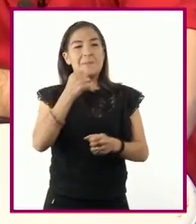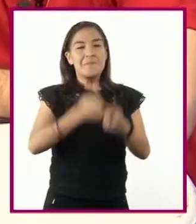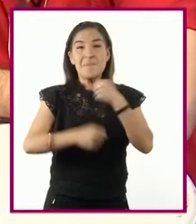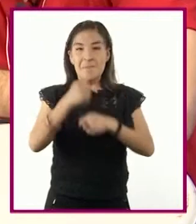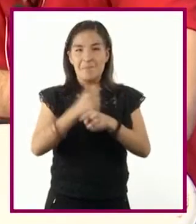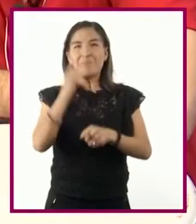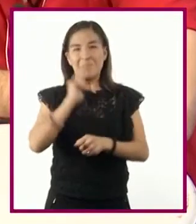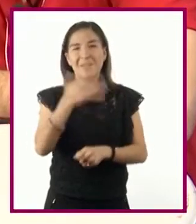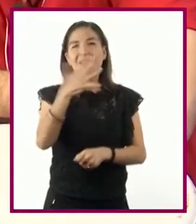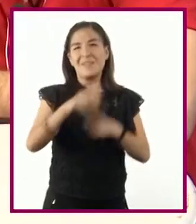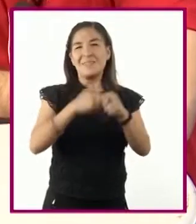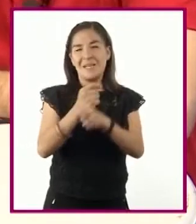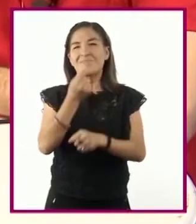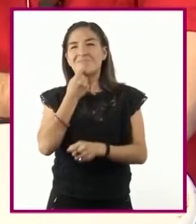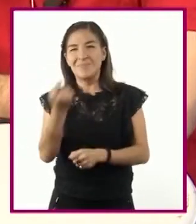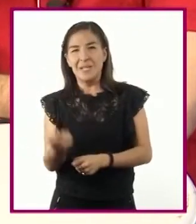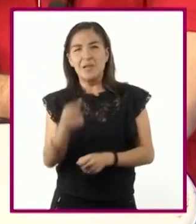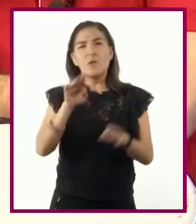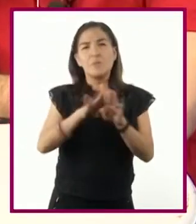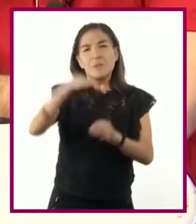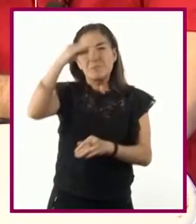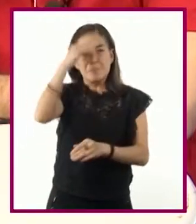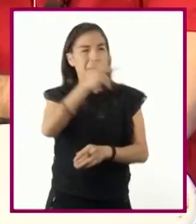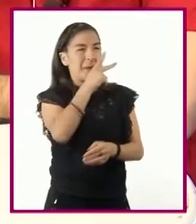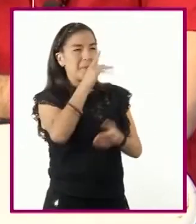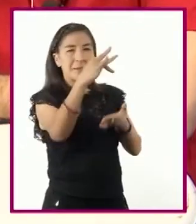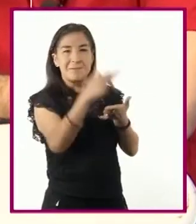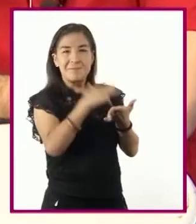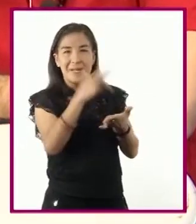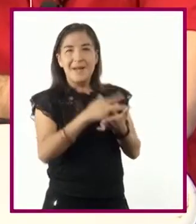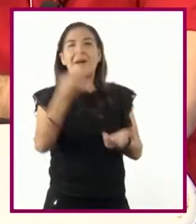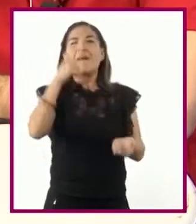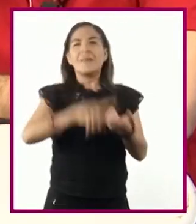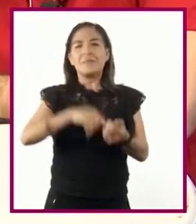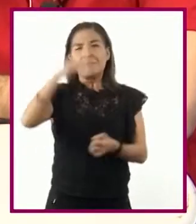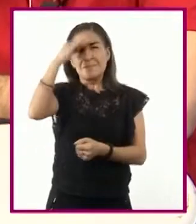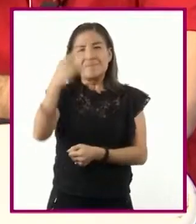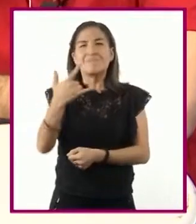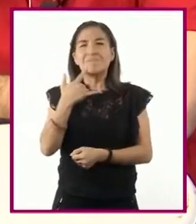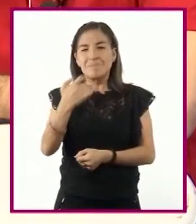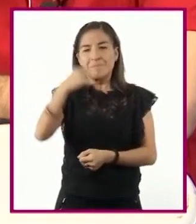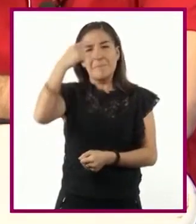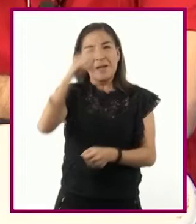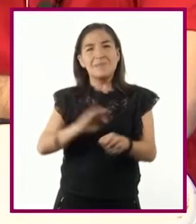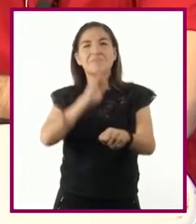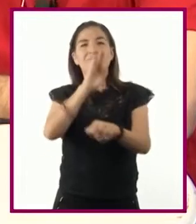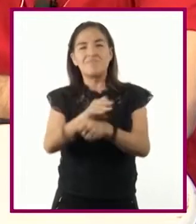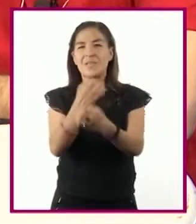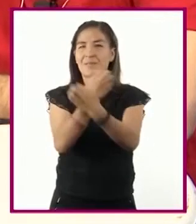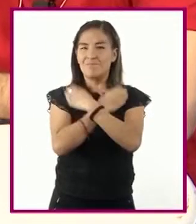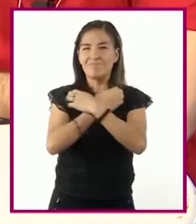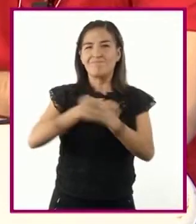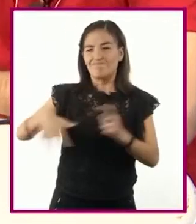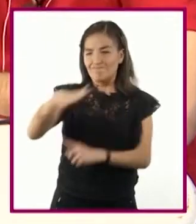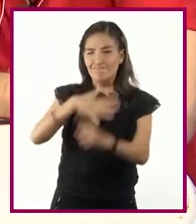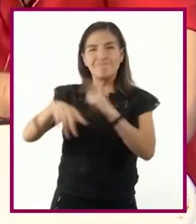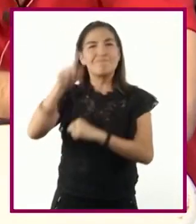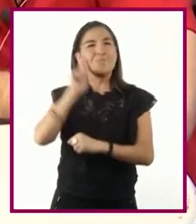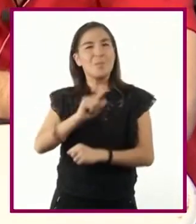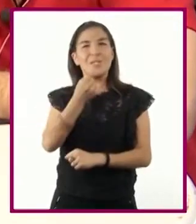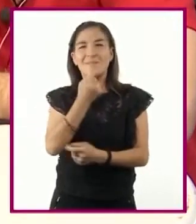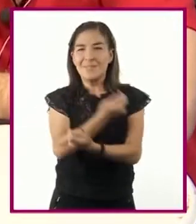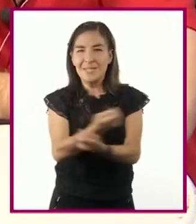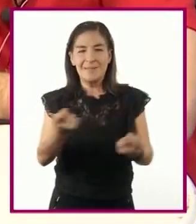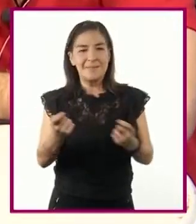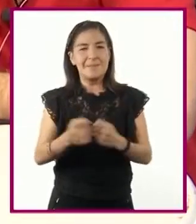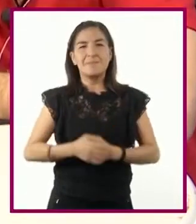esa injusta medida, apoyada por su padre, emprendió una lucha por el derecho a la educación de las niñas. A